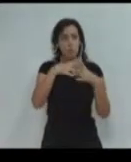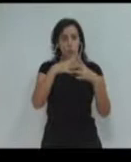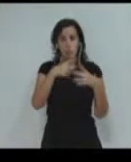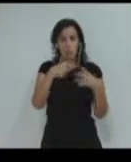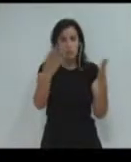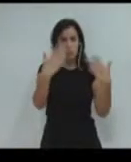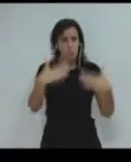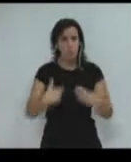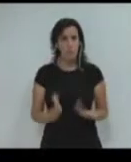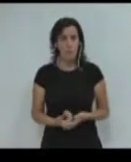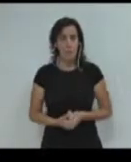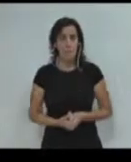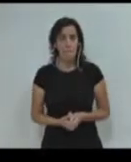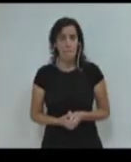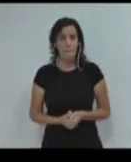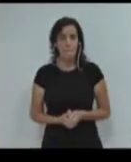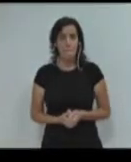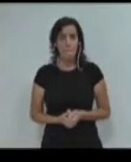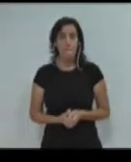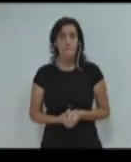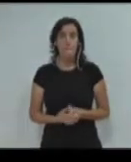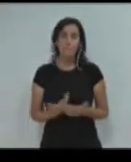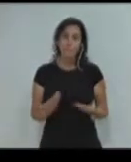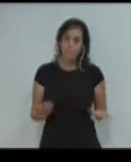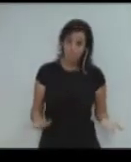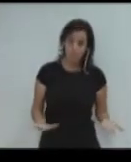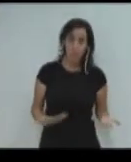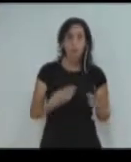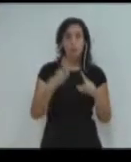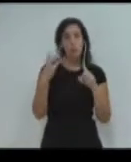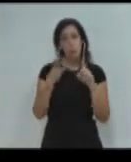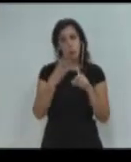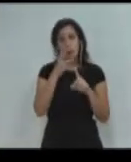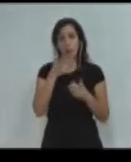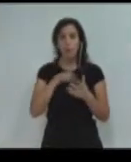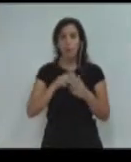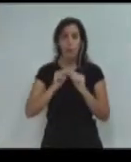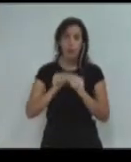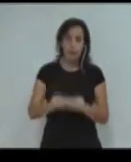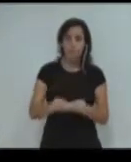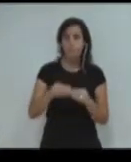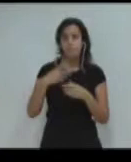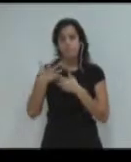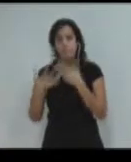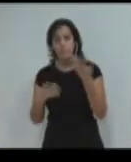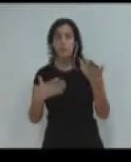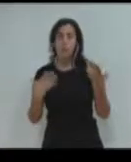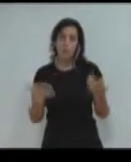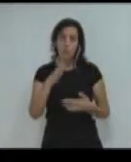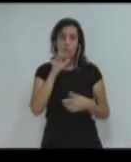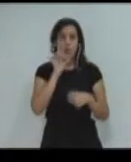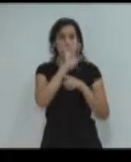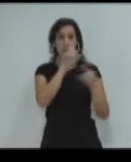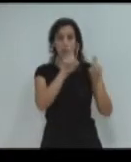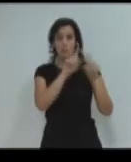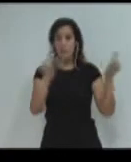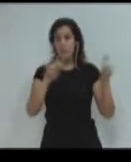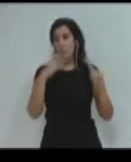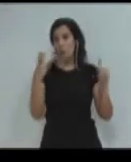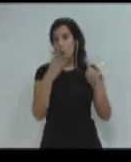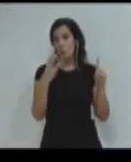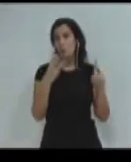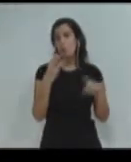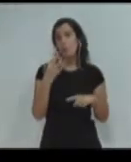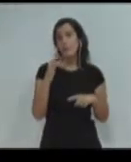estructura. Ay, vamos a tener que arreglar la página web, ¿eh? Bueno, pues ahora se la mandas a una empresa que, como